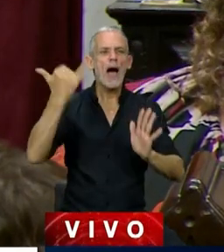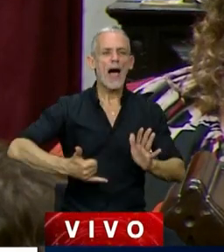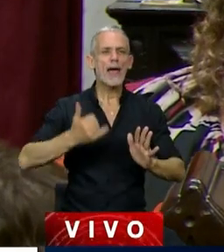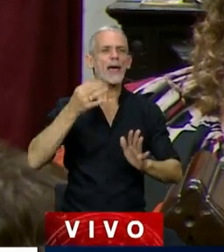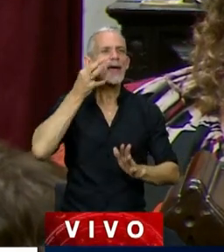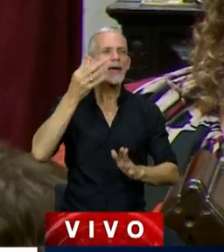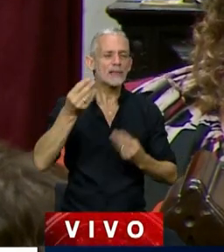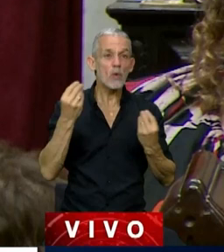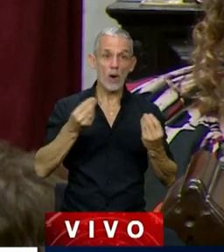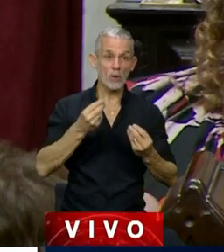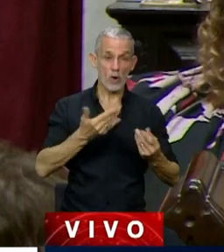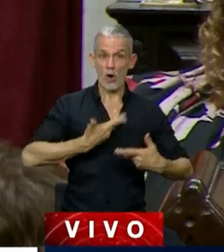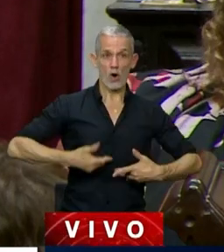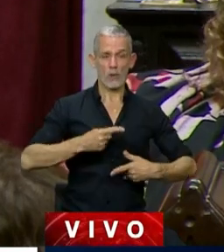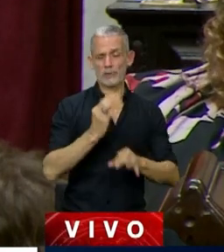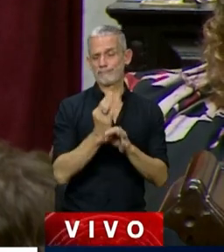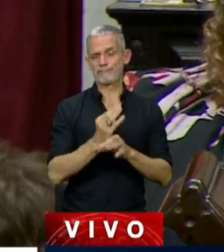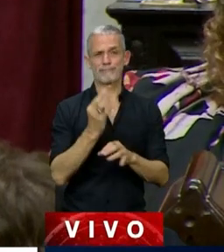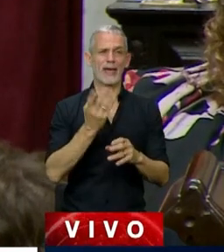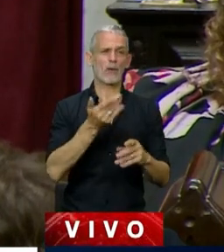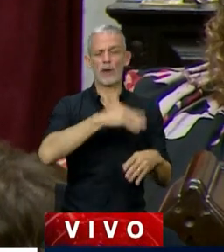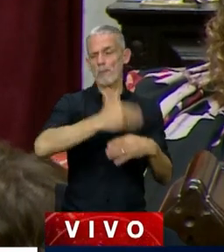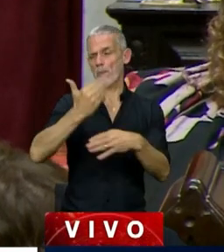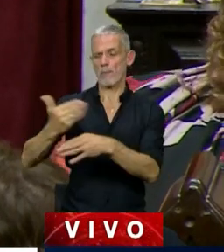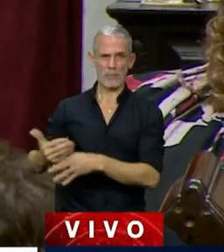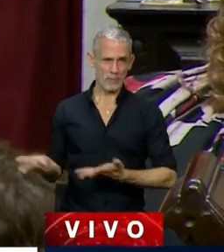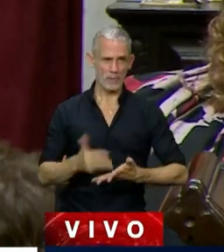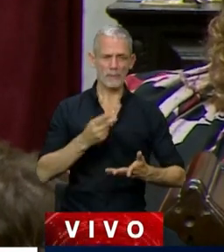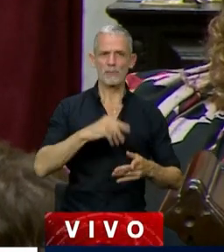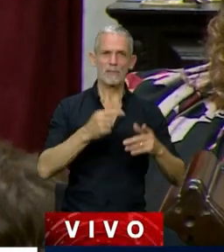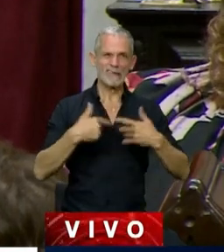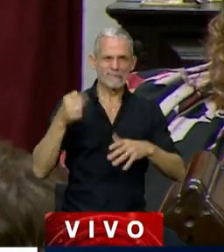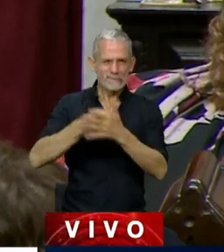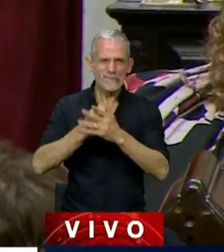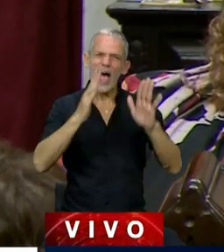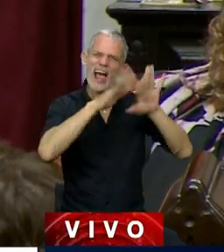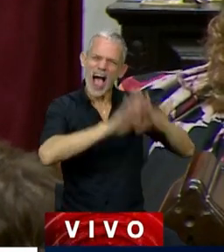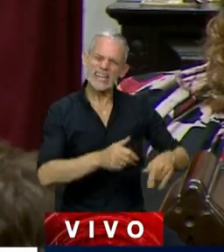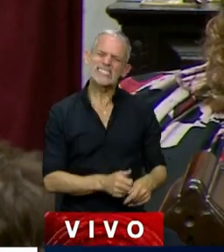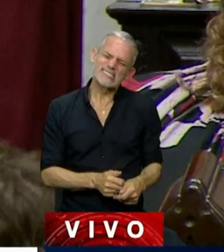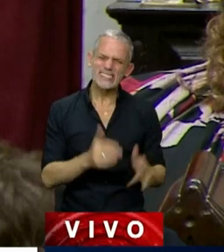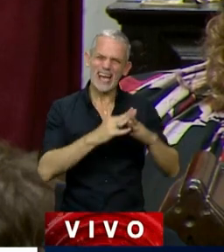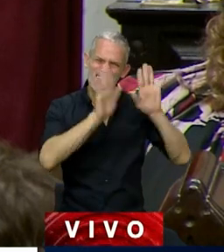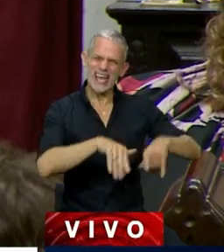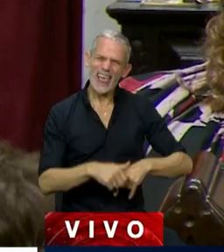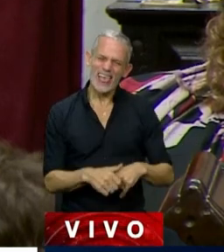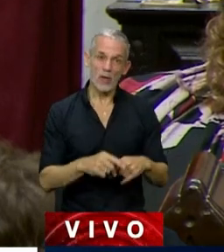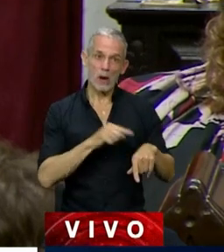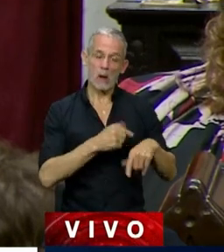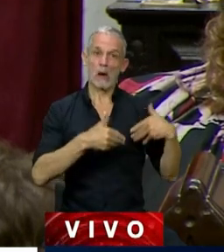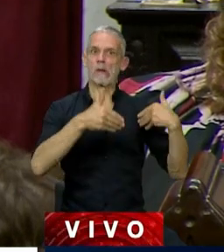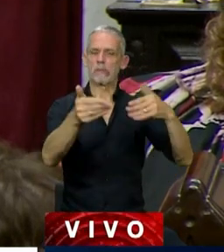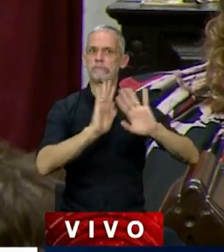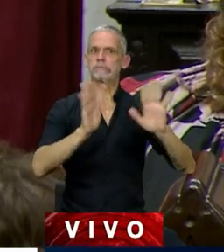que este gobierno cerró las escuelas, que militó quedarse en casa, que postergó el regreso